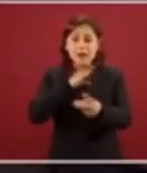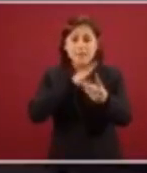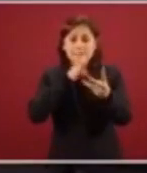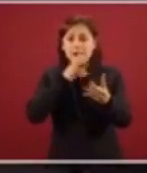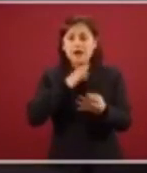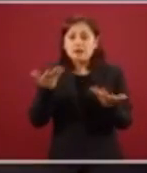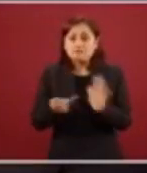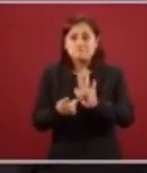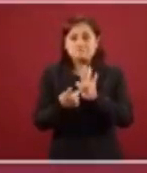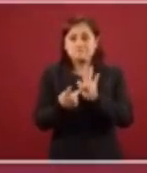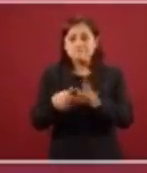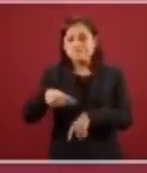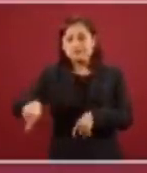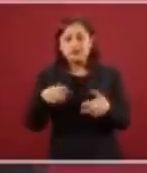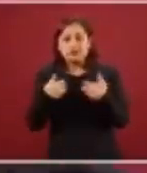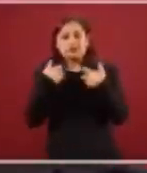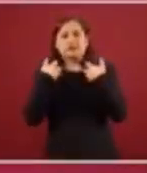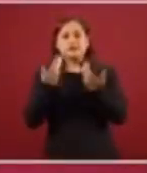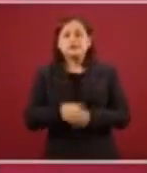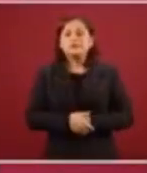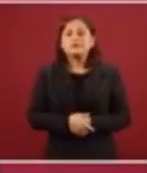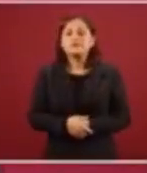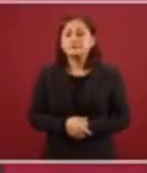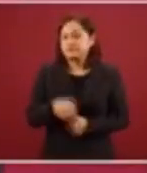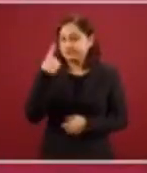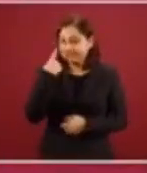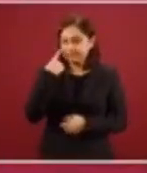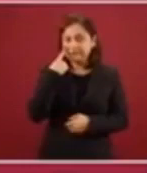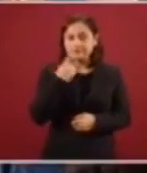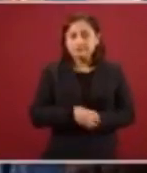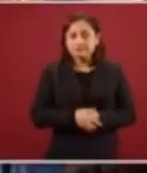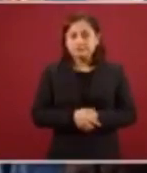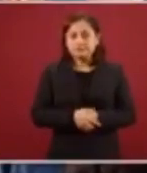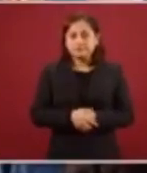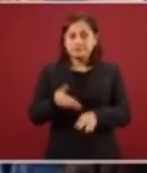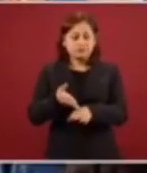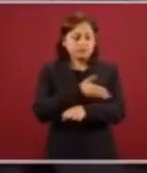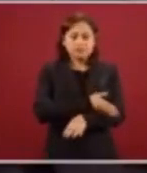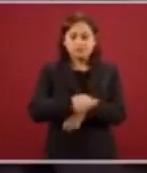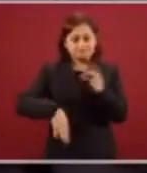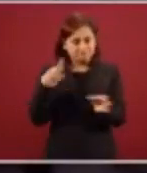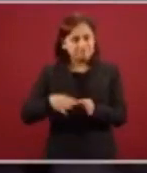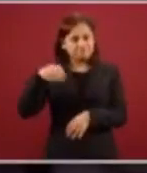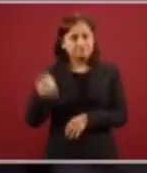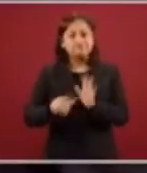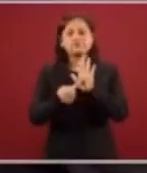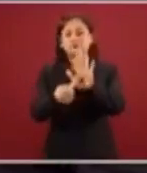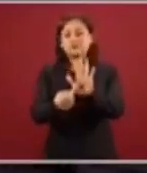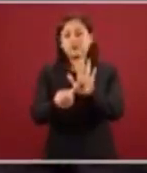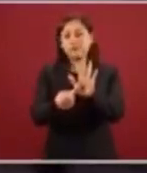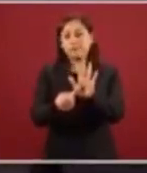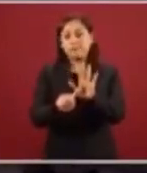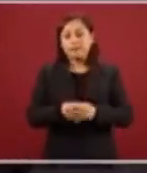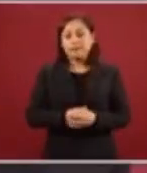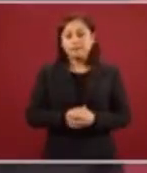Y uno de esos signos, de esas pruebas contundentes